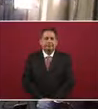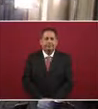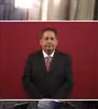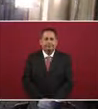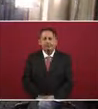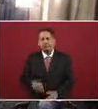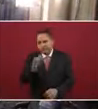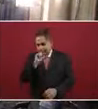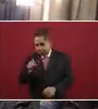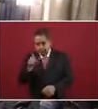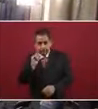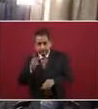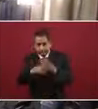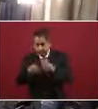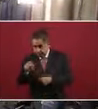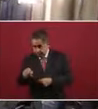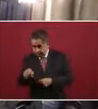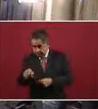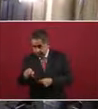¿Tú también vas a estar mañana?